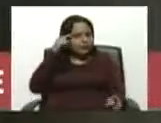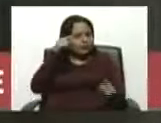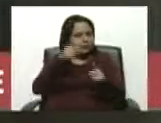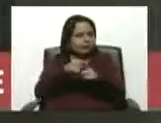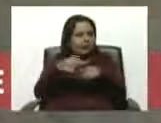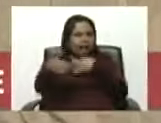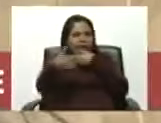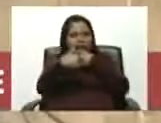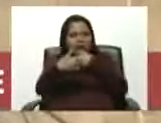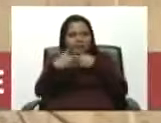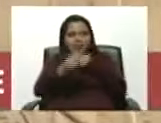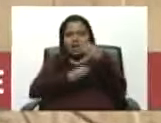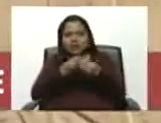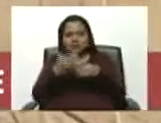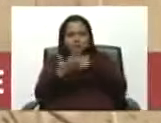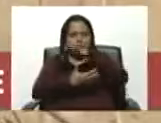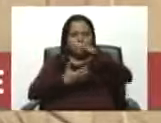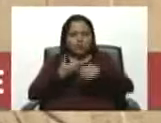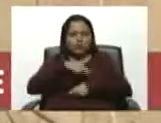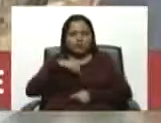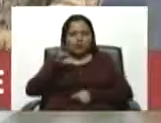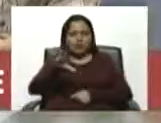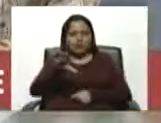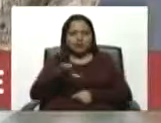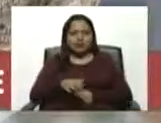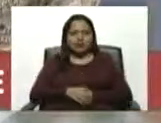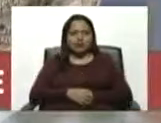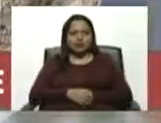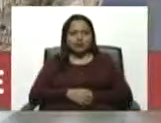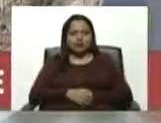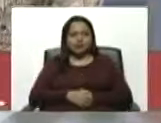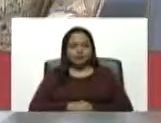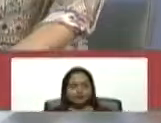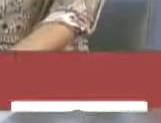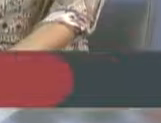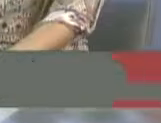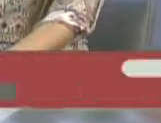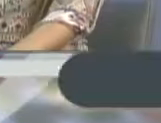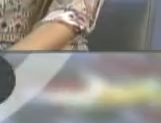para crear zozobra en nuestra población y para generar el caos. Esto... Tenemos información